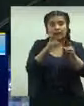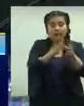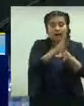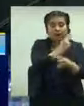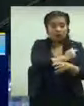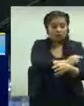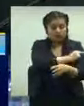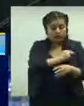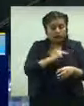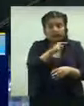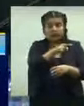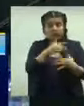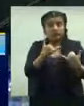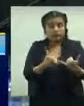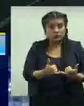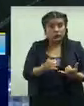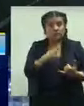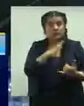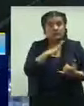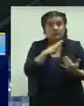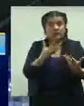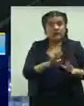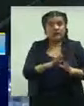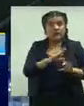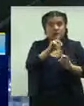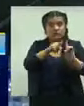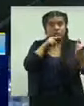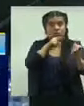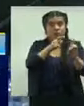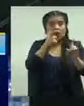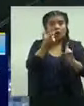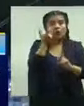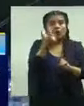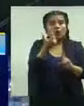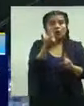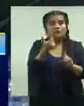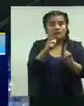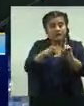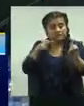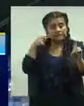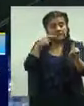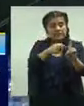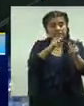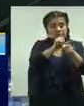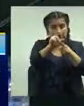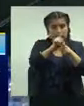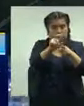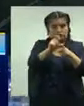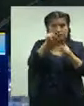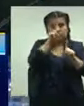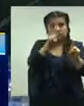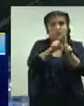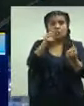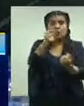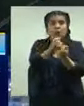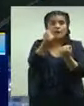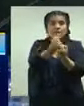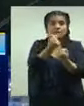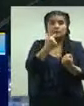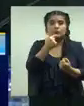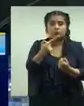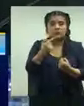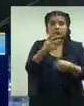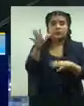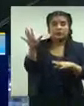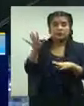ejecutoras que sí se han enmarcado en realizar únicamente compras directas, teniendo como paraguas, como así lo mencionan ellos, para